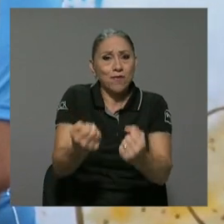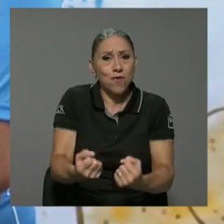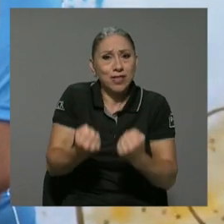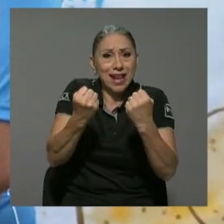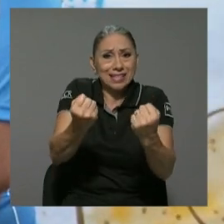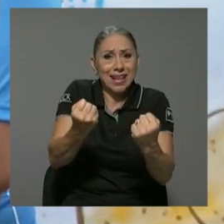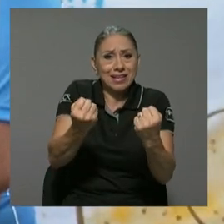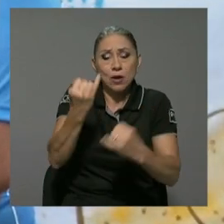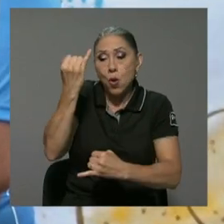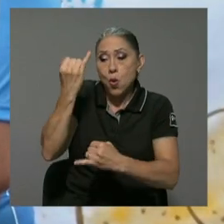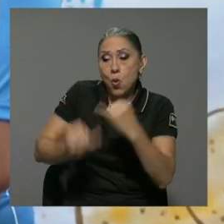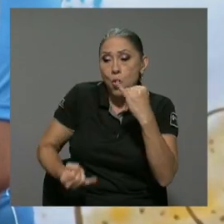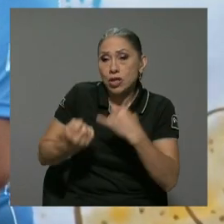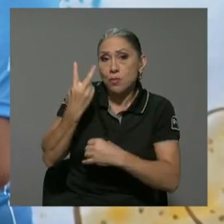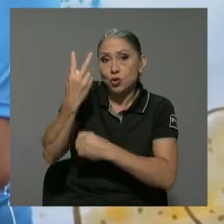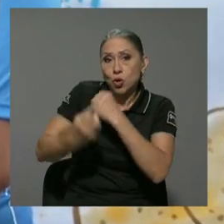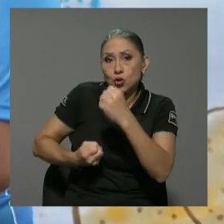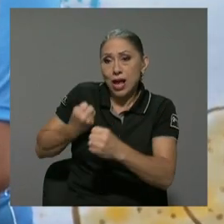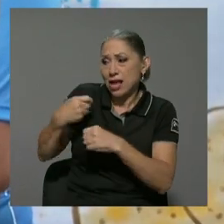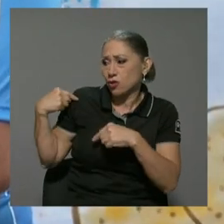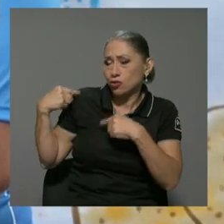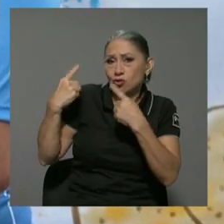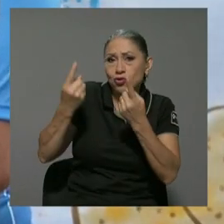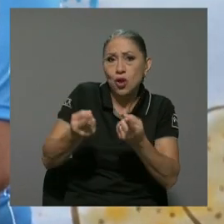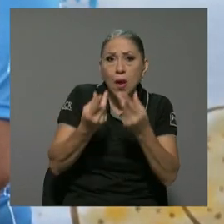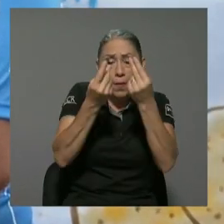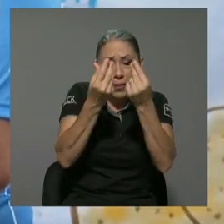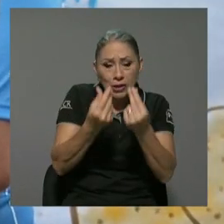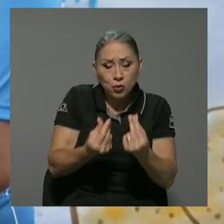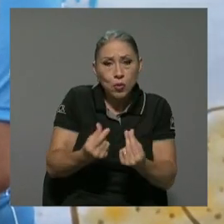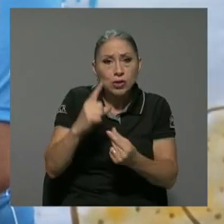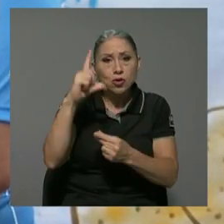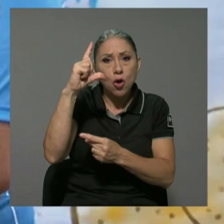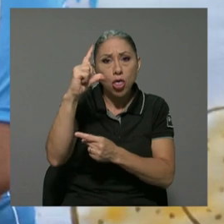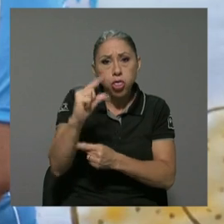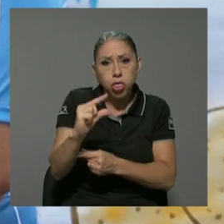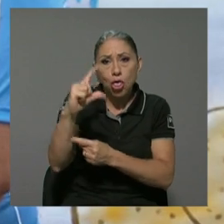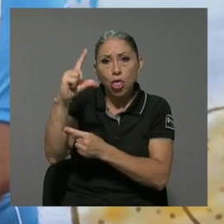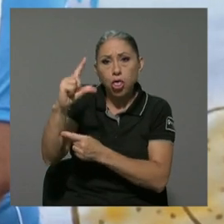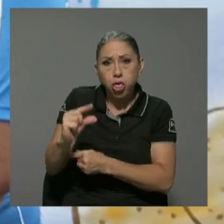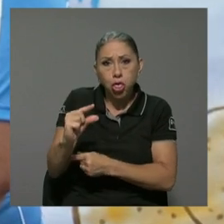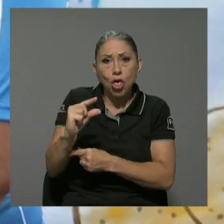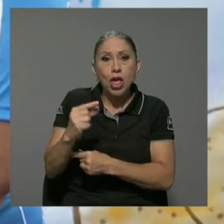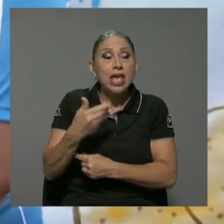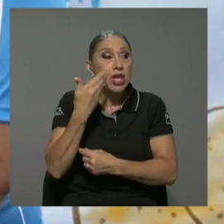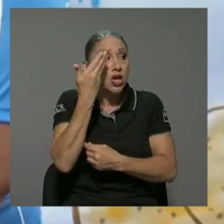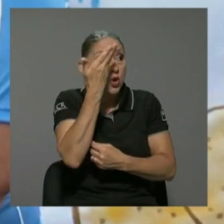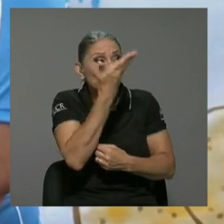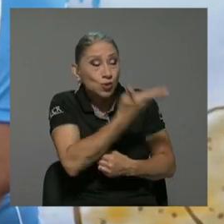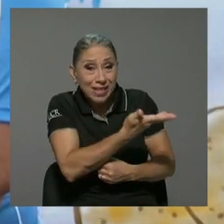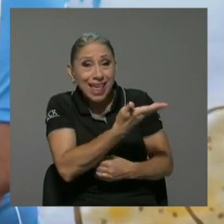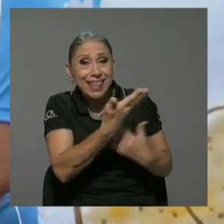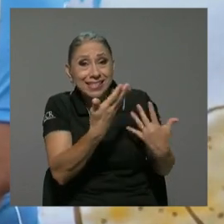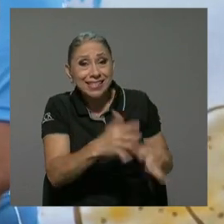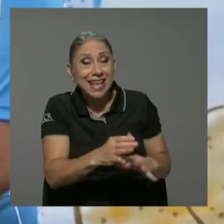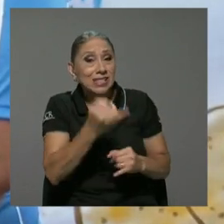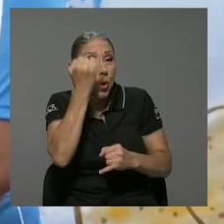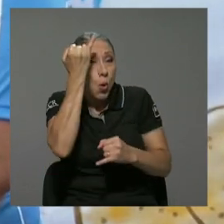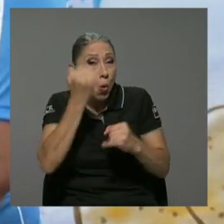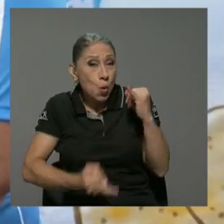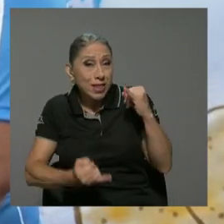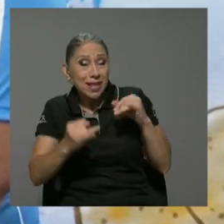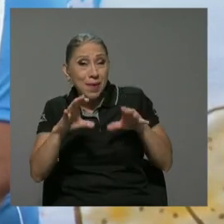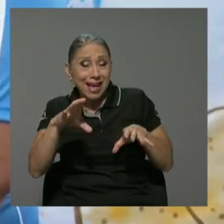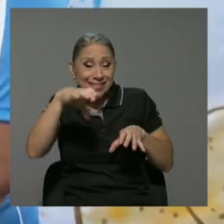los recursos, los presupuestos son menores, y a ustedes, que es la última sede en haber sido